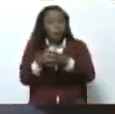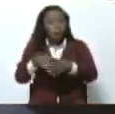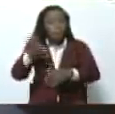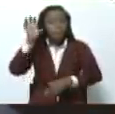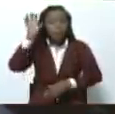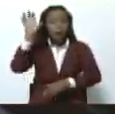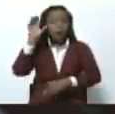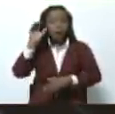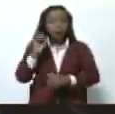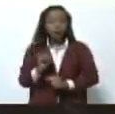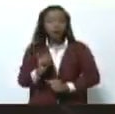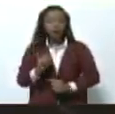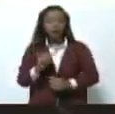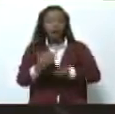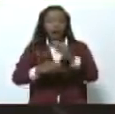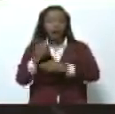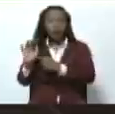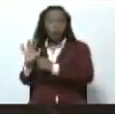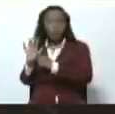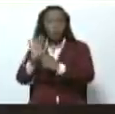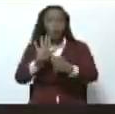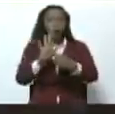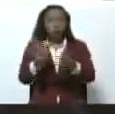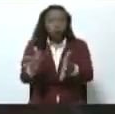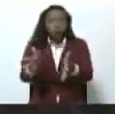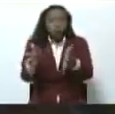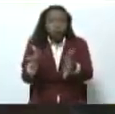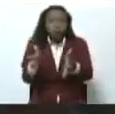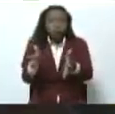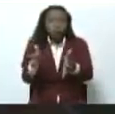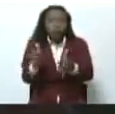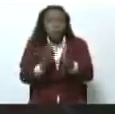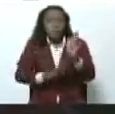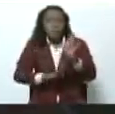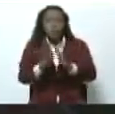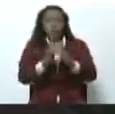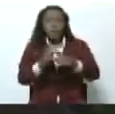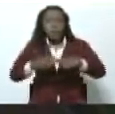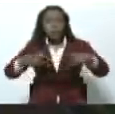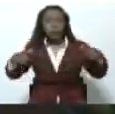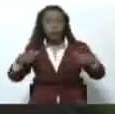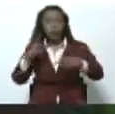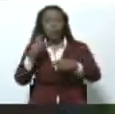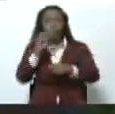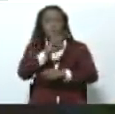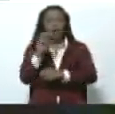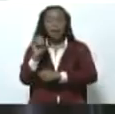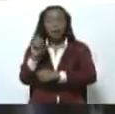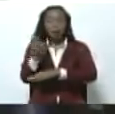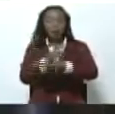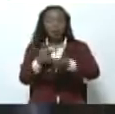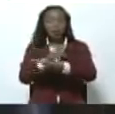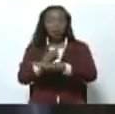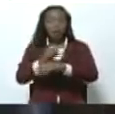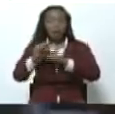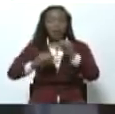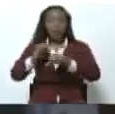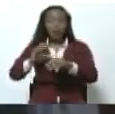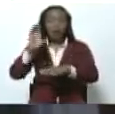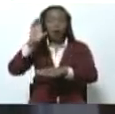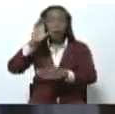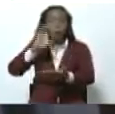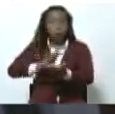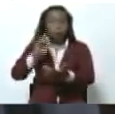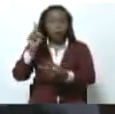se ha alzado con el triunfo mayoritario. 20 gobernaciones y el distrito capital es parte